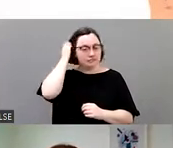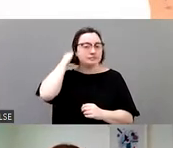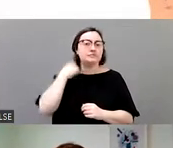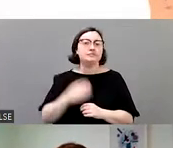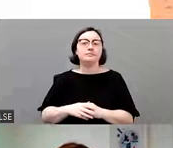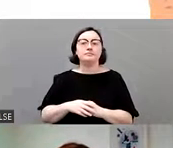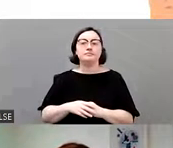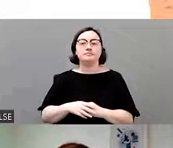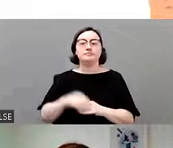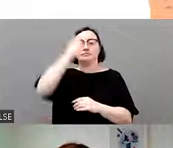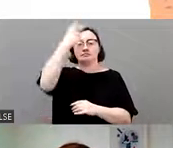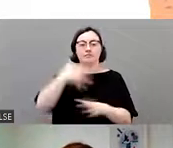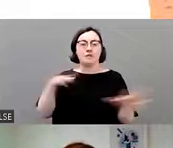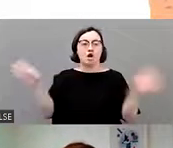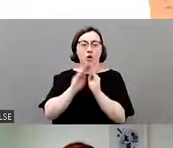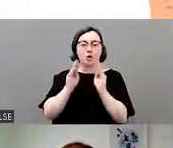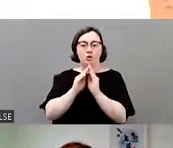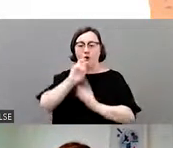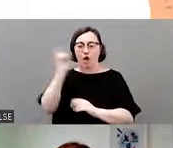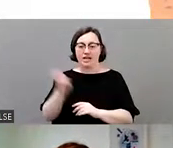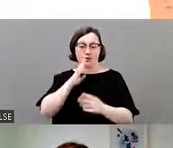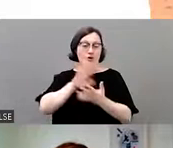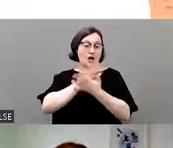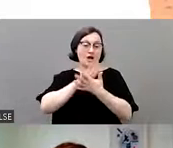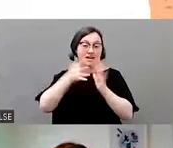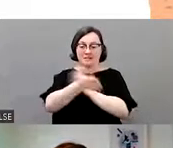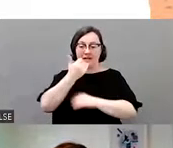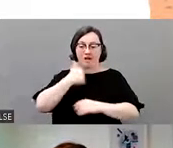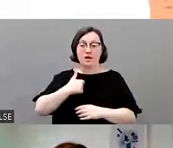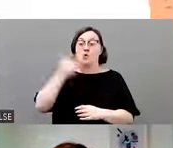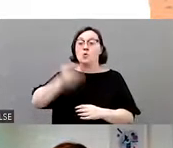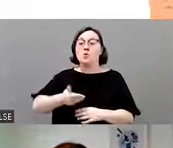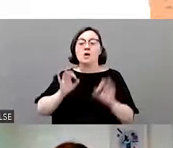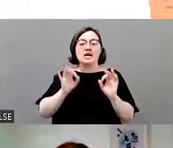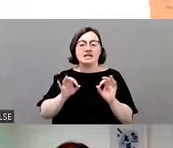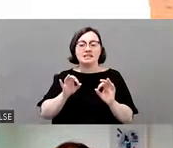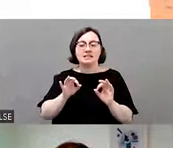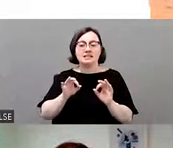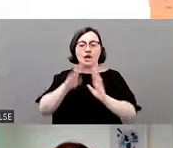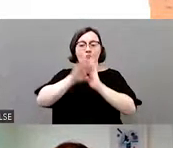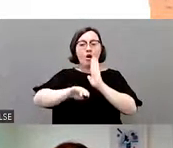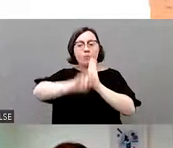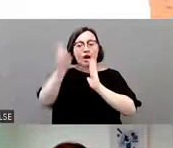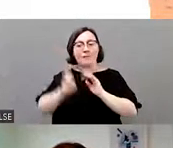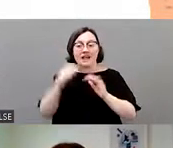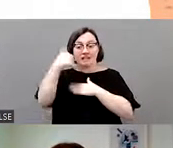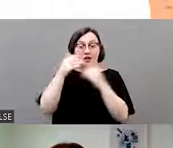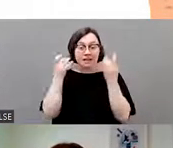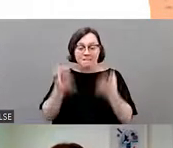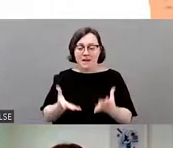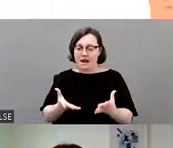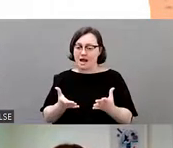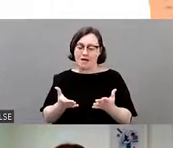Y bueno, estas son las conclusiones, lo que ya he comentado antes, que es muy importante, sobre todo desde los programas de temprana, que yo creo